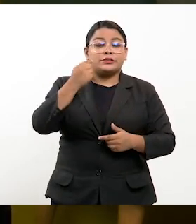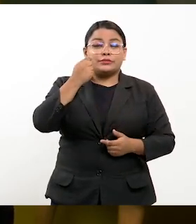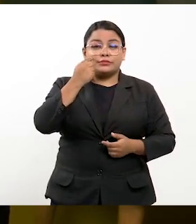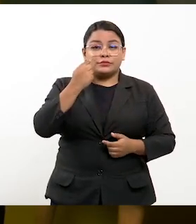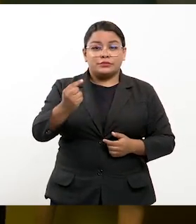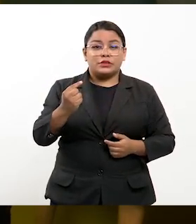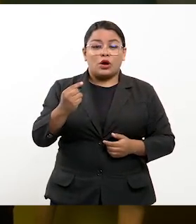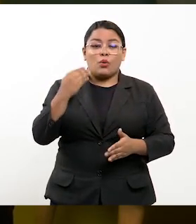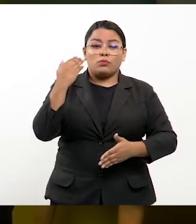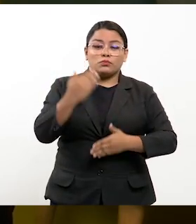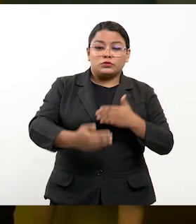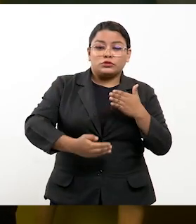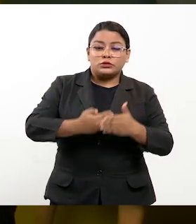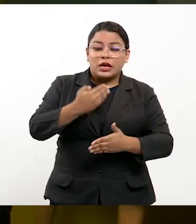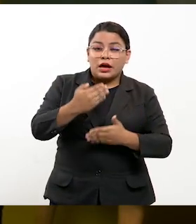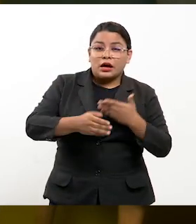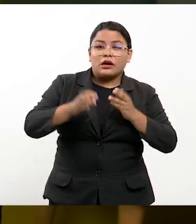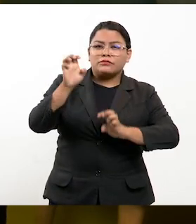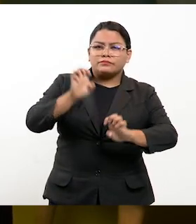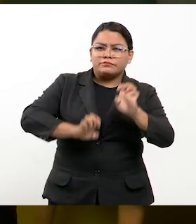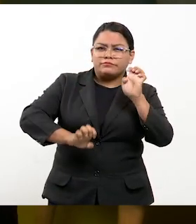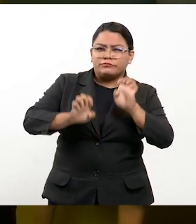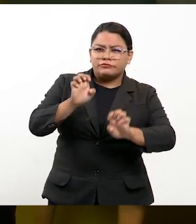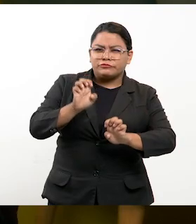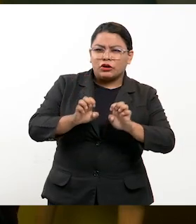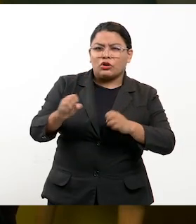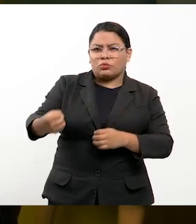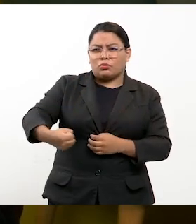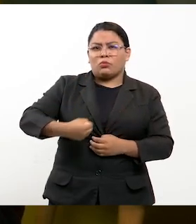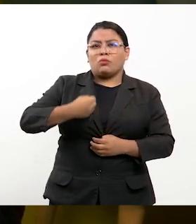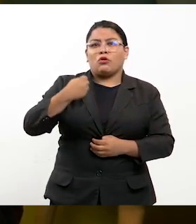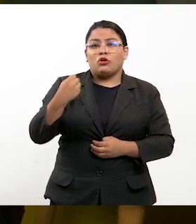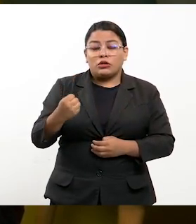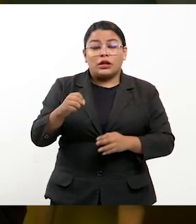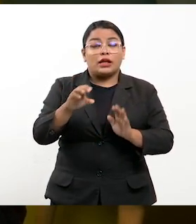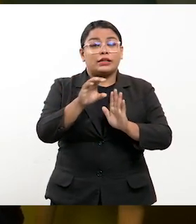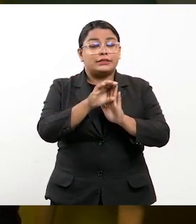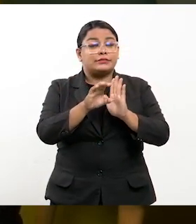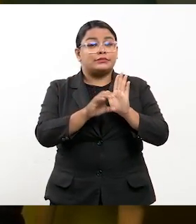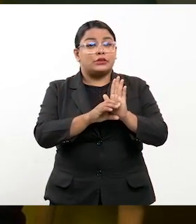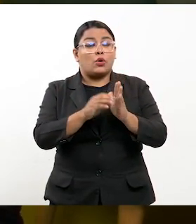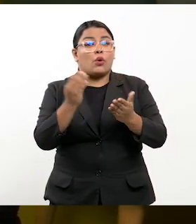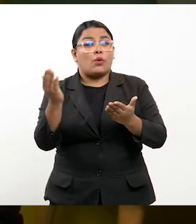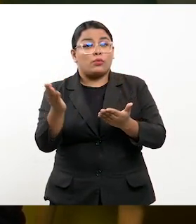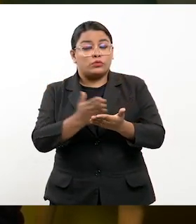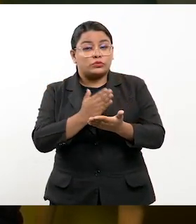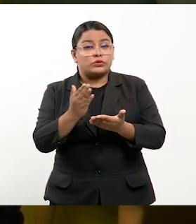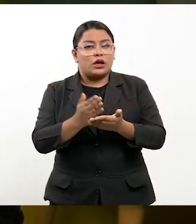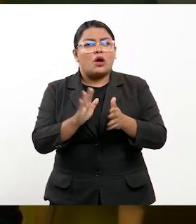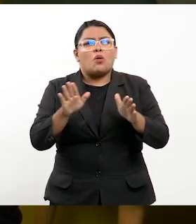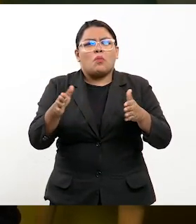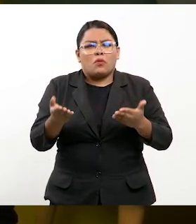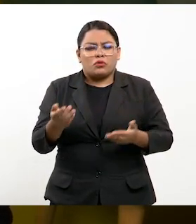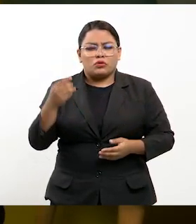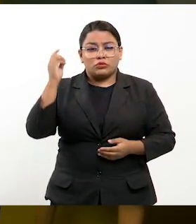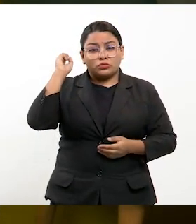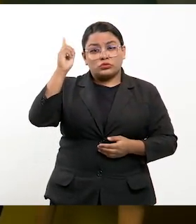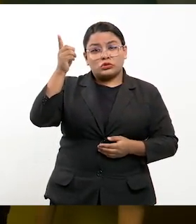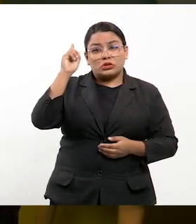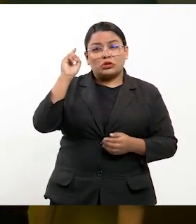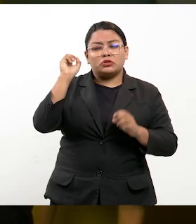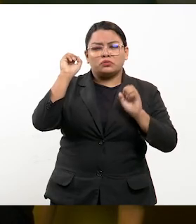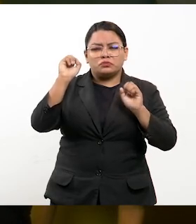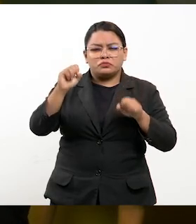estar ante un proceso evaluativo importante en el currículo, ya que esto nos permite como docentes